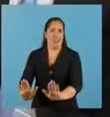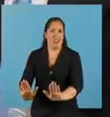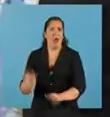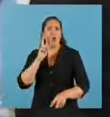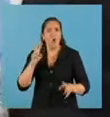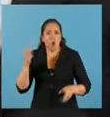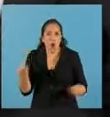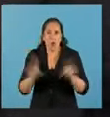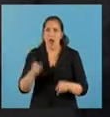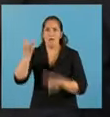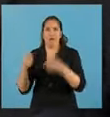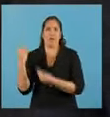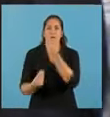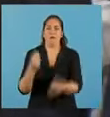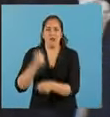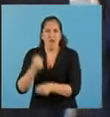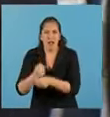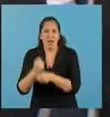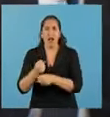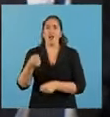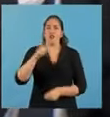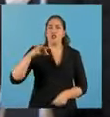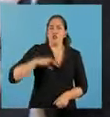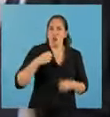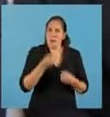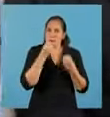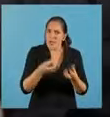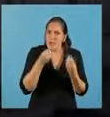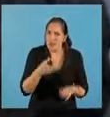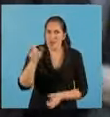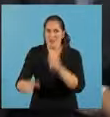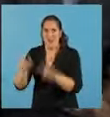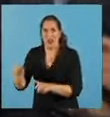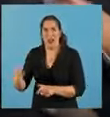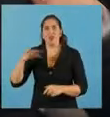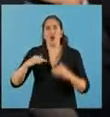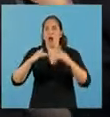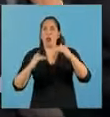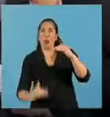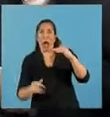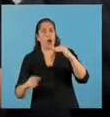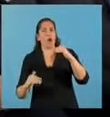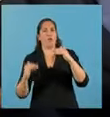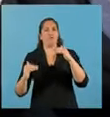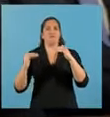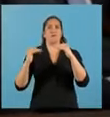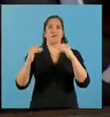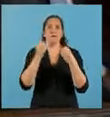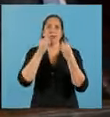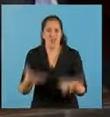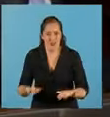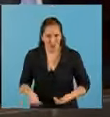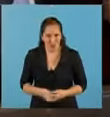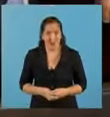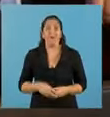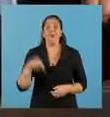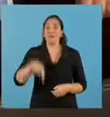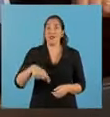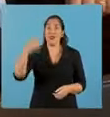el trabajo y recomponer los ingresos de quienes menos tienen. Por eso, deseo expresar a este Congreso